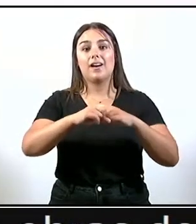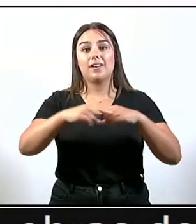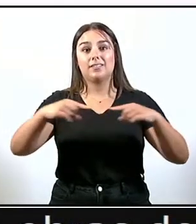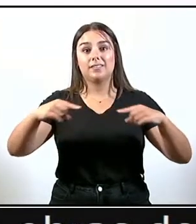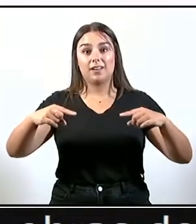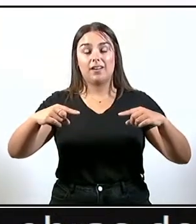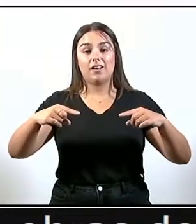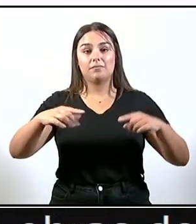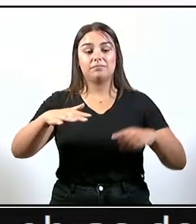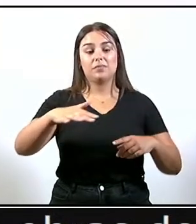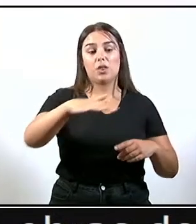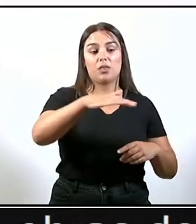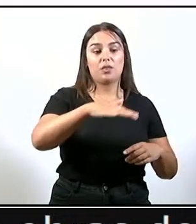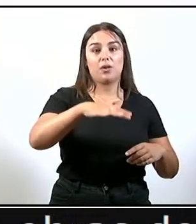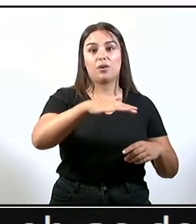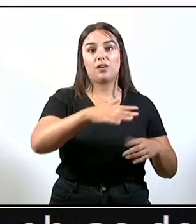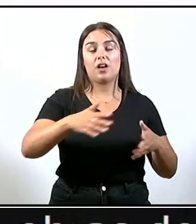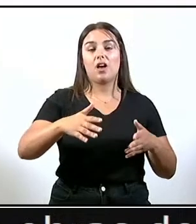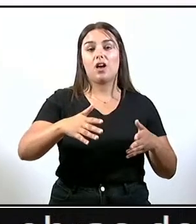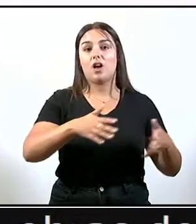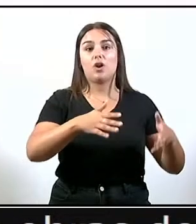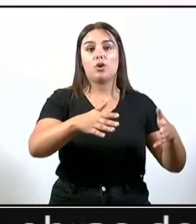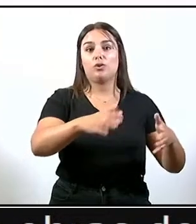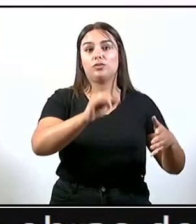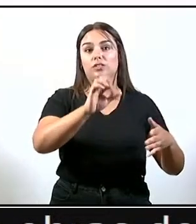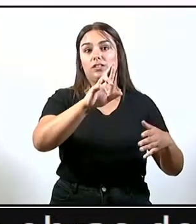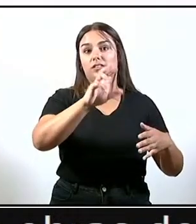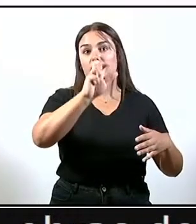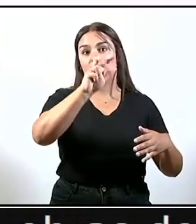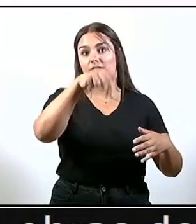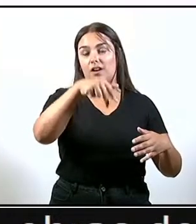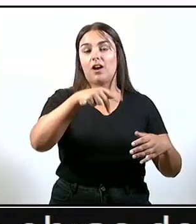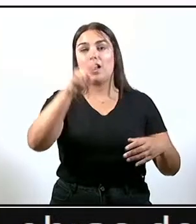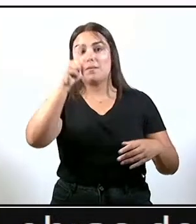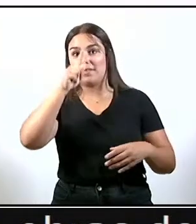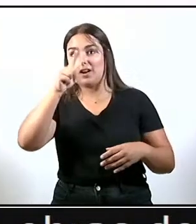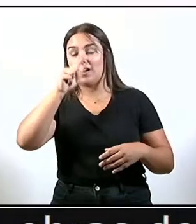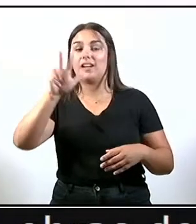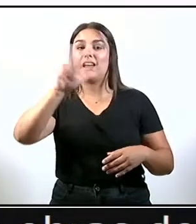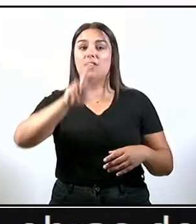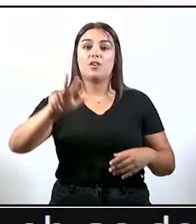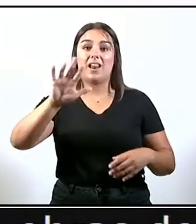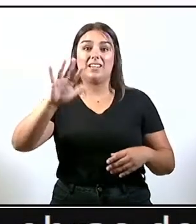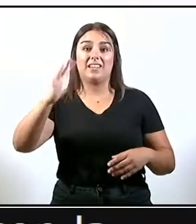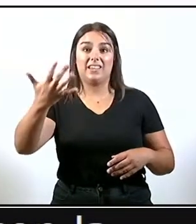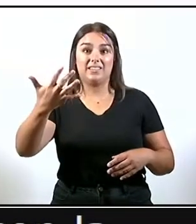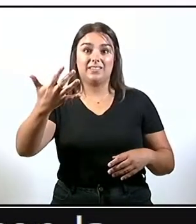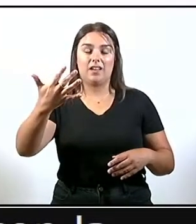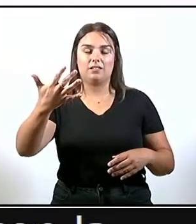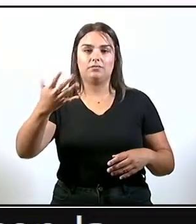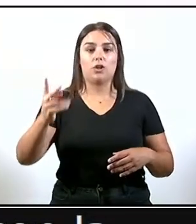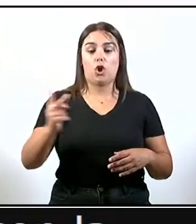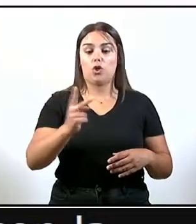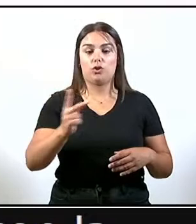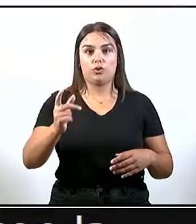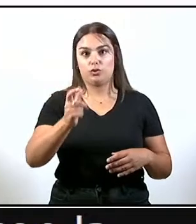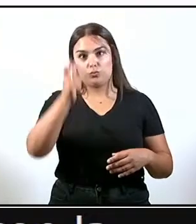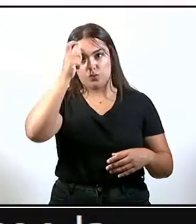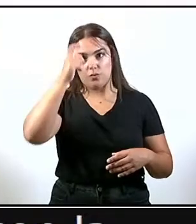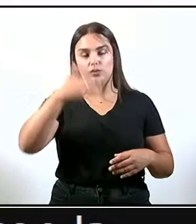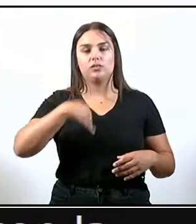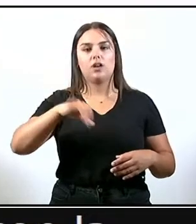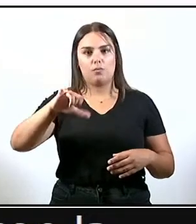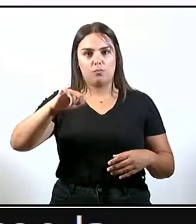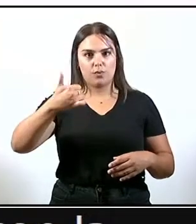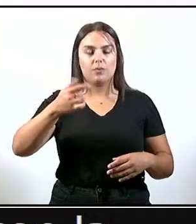une Arroyo de Almendralejo con la Nacional Quinta por Arroyo de San Serván. Se ha aprobado una modificación